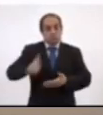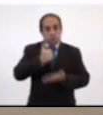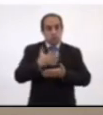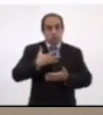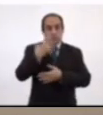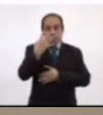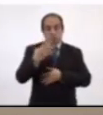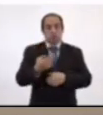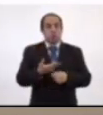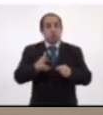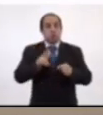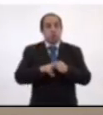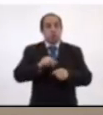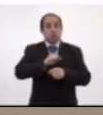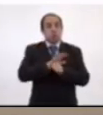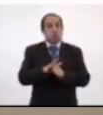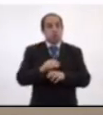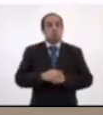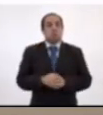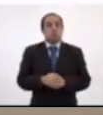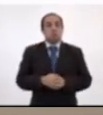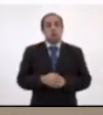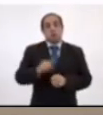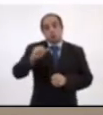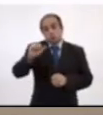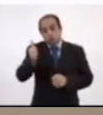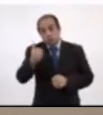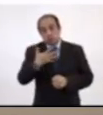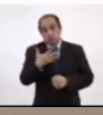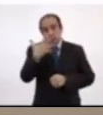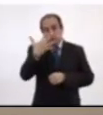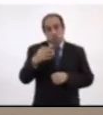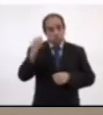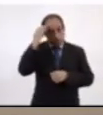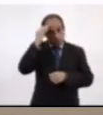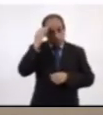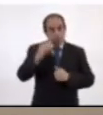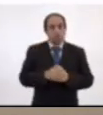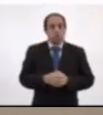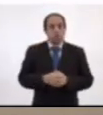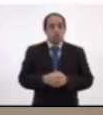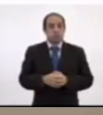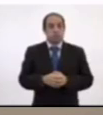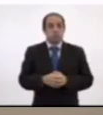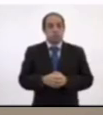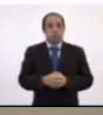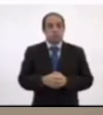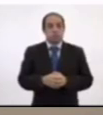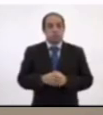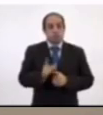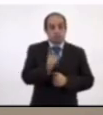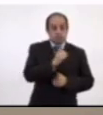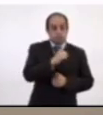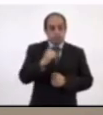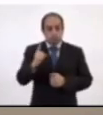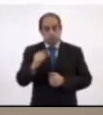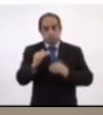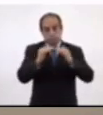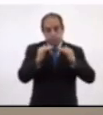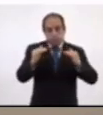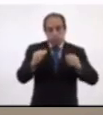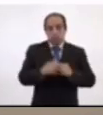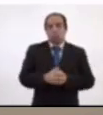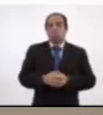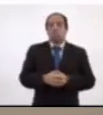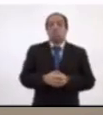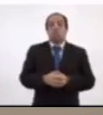COVID y el resto tendrá sus 5 camas para tránsito, estabilización, tránsito y